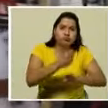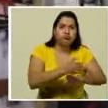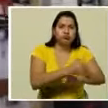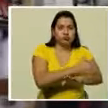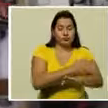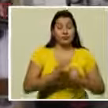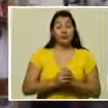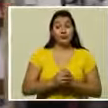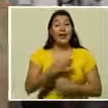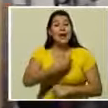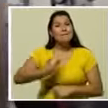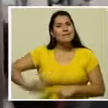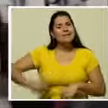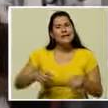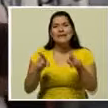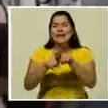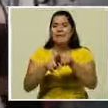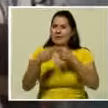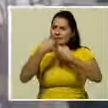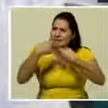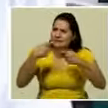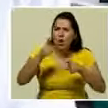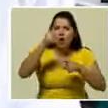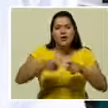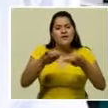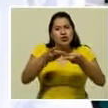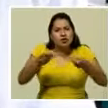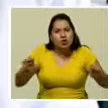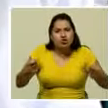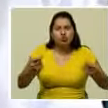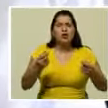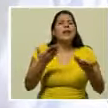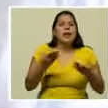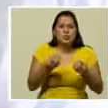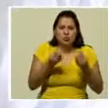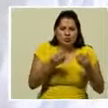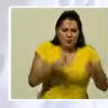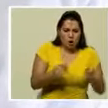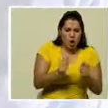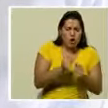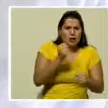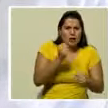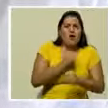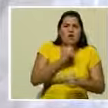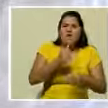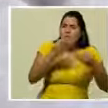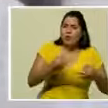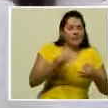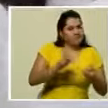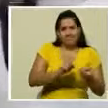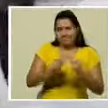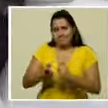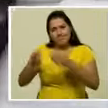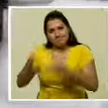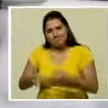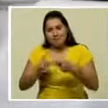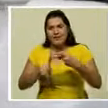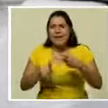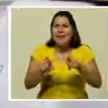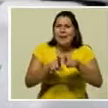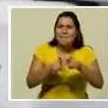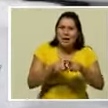también insistió en dar solución a la informalidad y facilitar el aseguramiento independiente, agilizar el Estado, recortar trámites y concluir